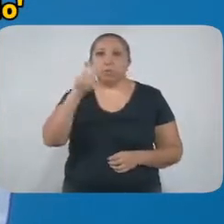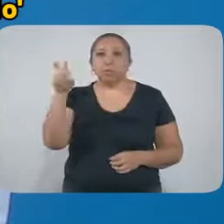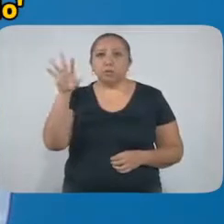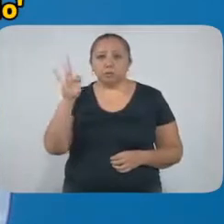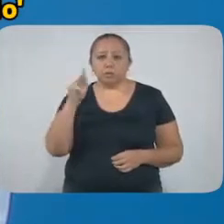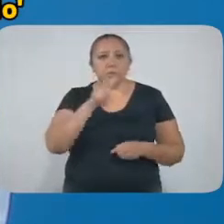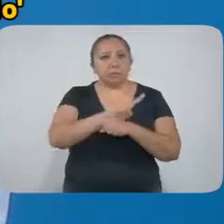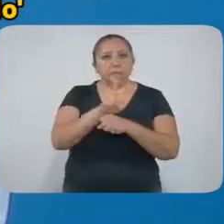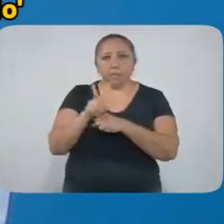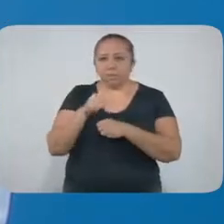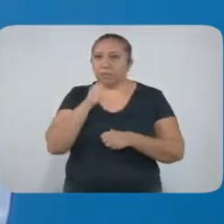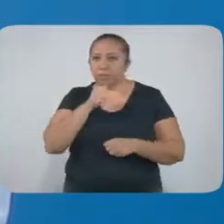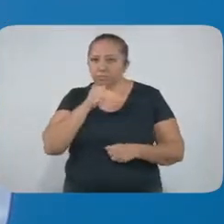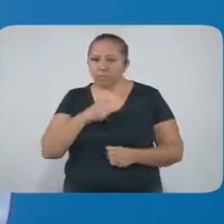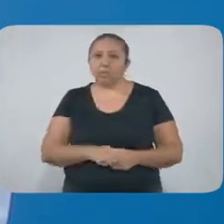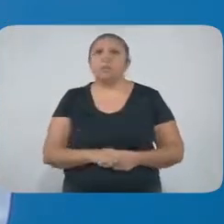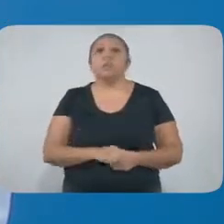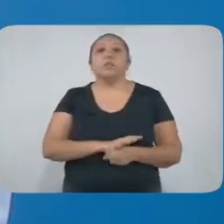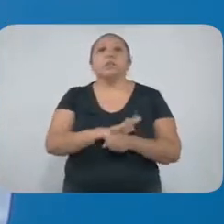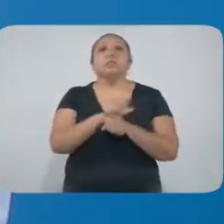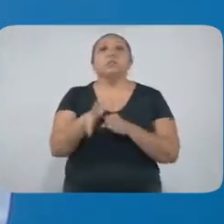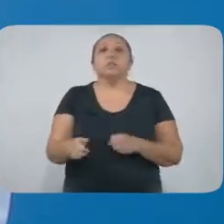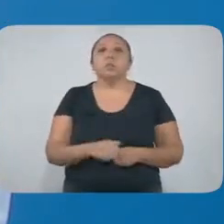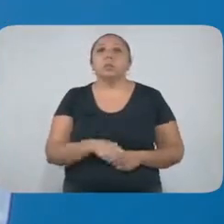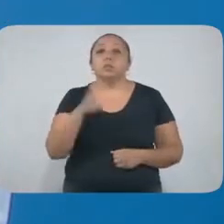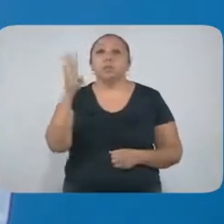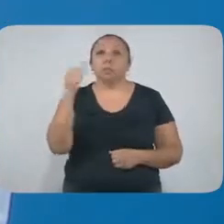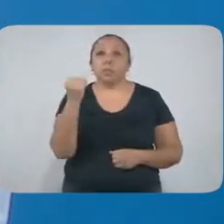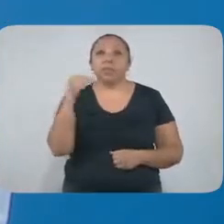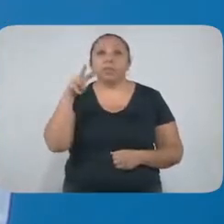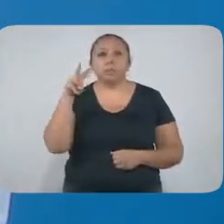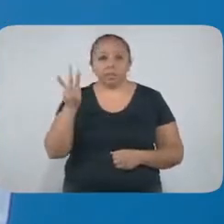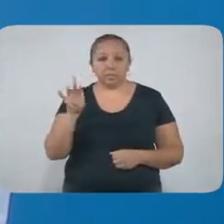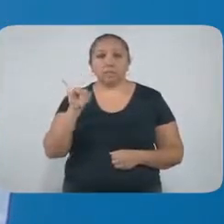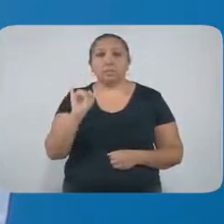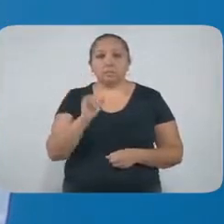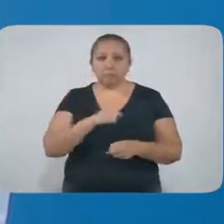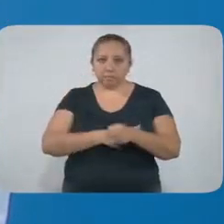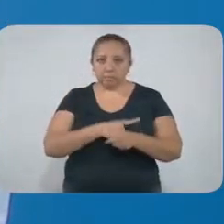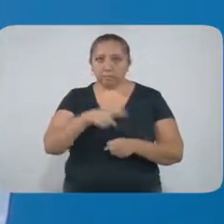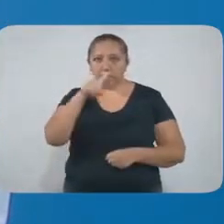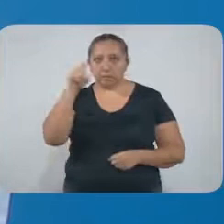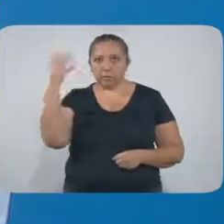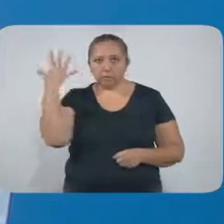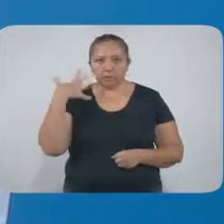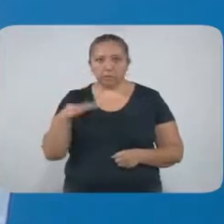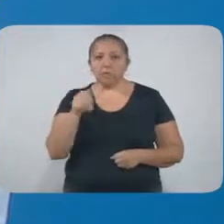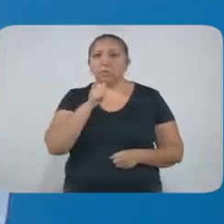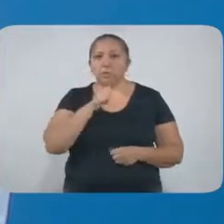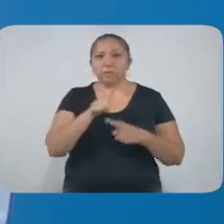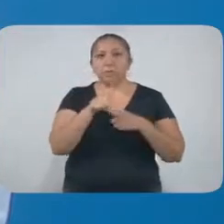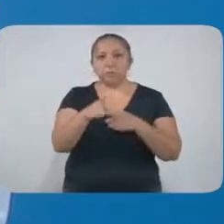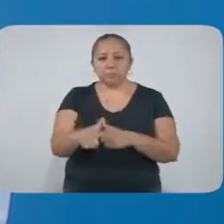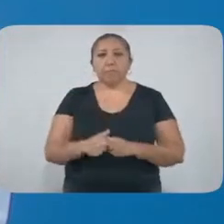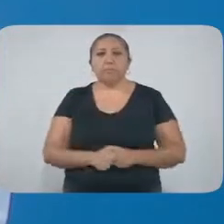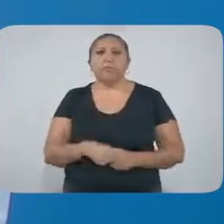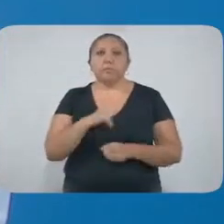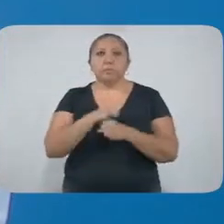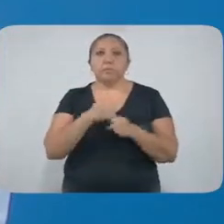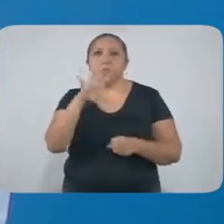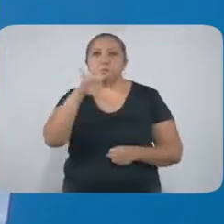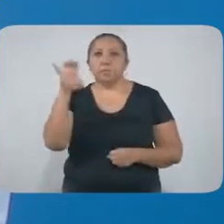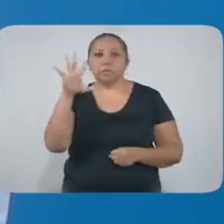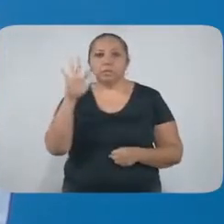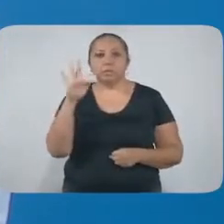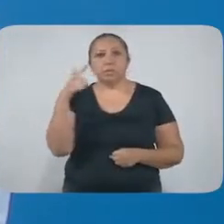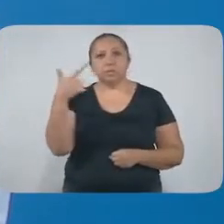240 de vigilancia centinela, de los cuales 93 casos han dado positivo, 110 continúan en estudio y